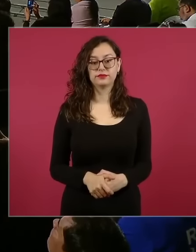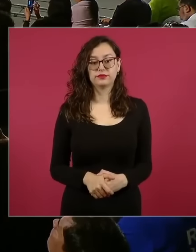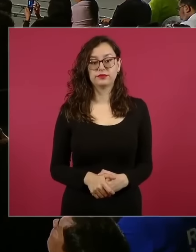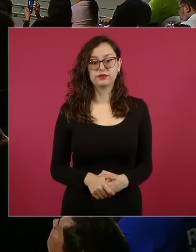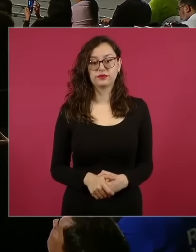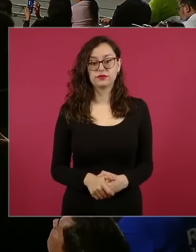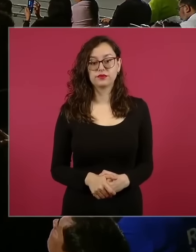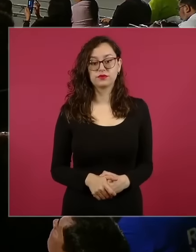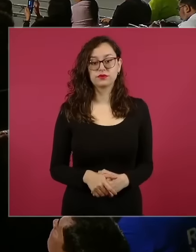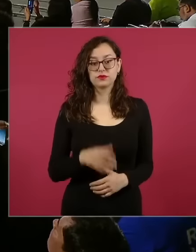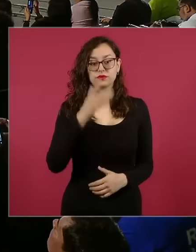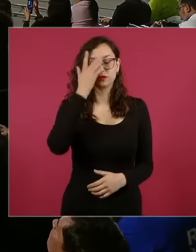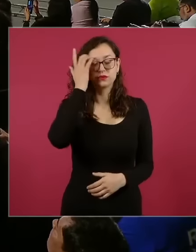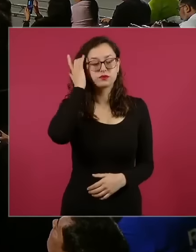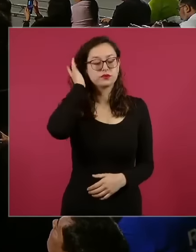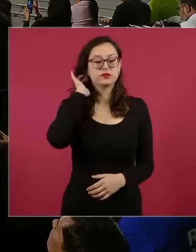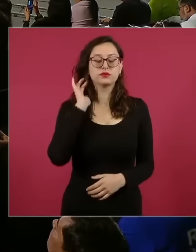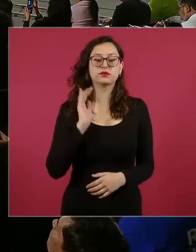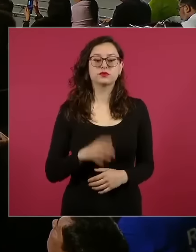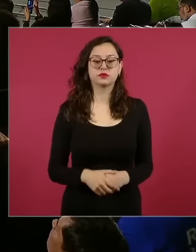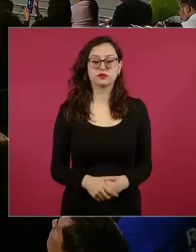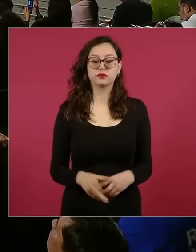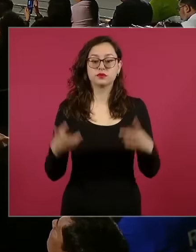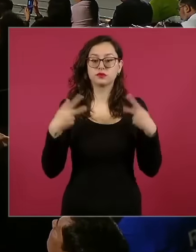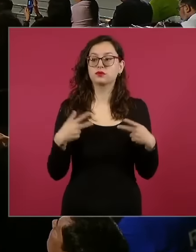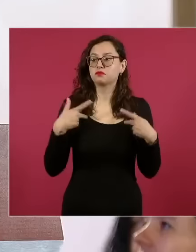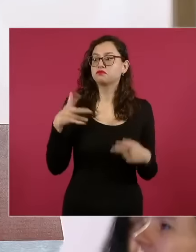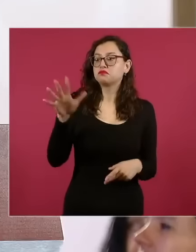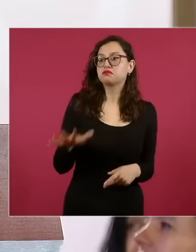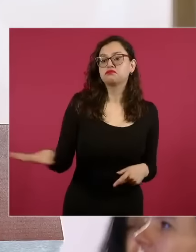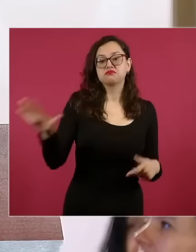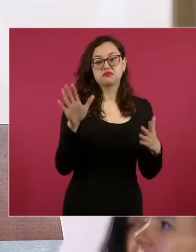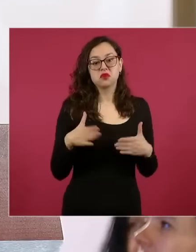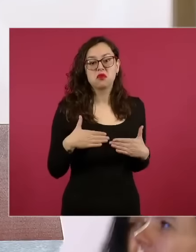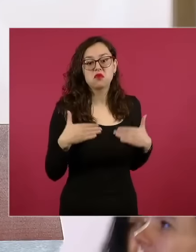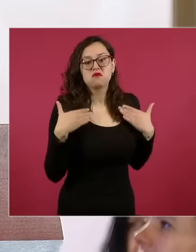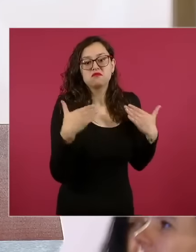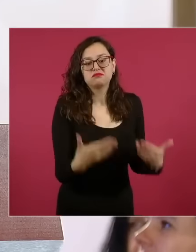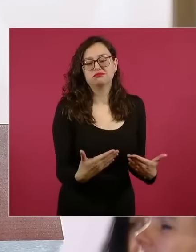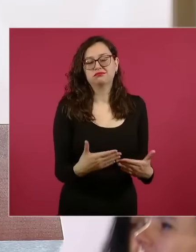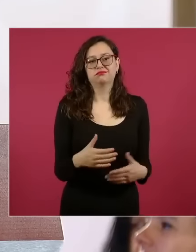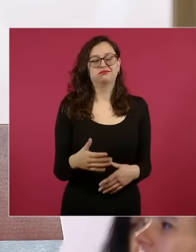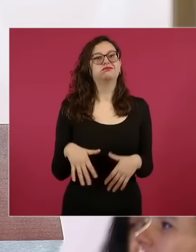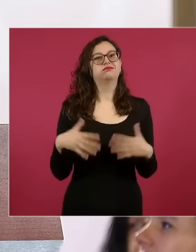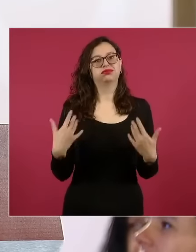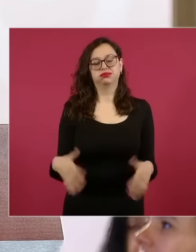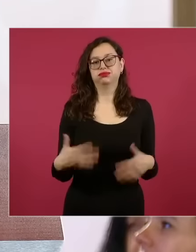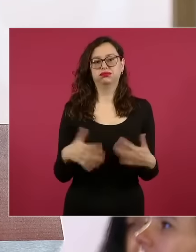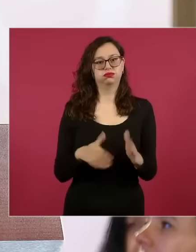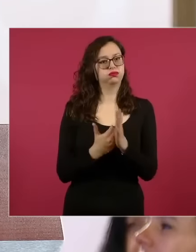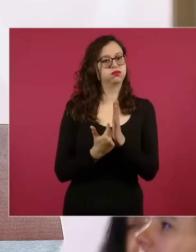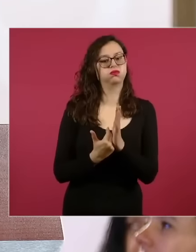Los índices de confianza del consumidor, de los más altos durante nuestro gobierno.